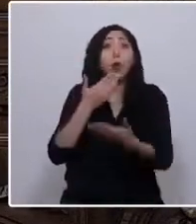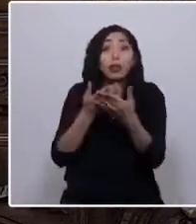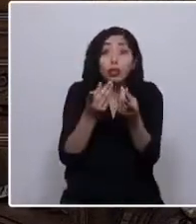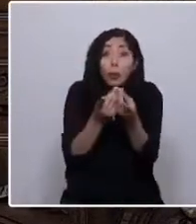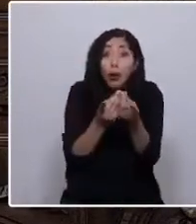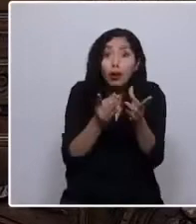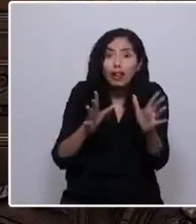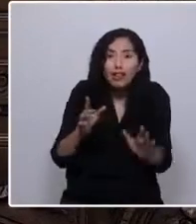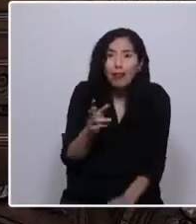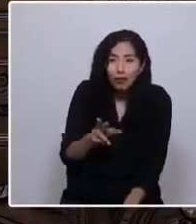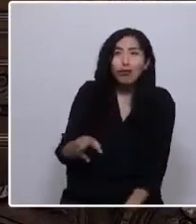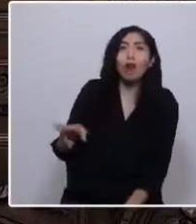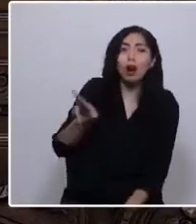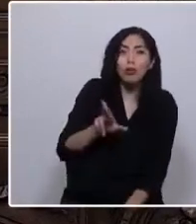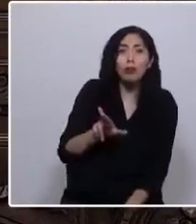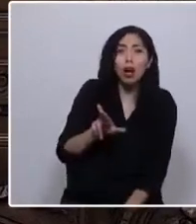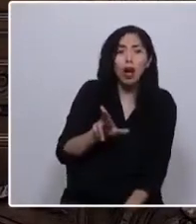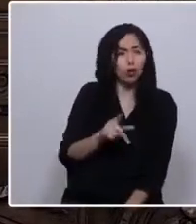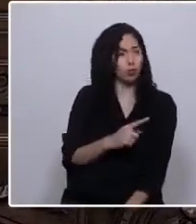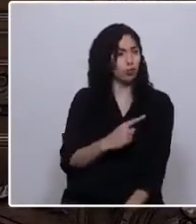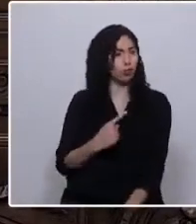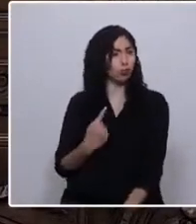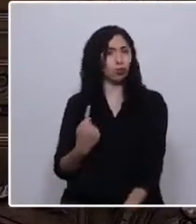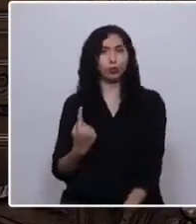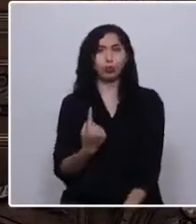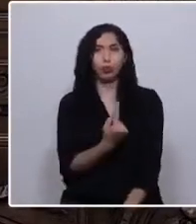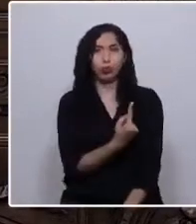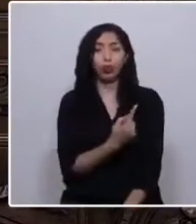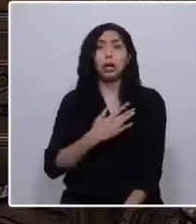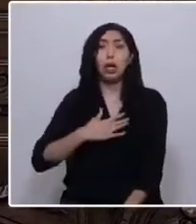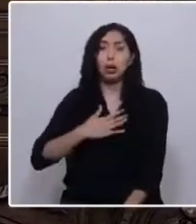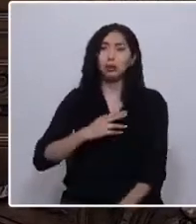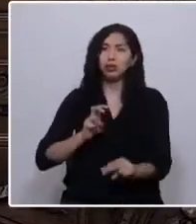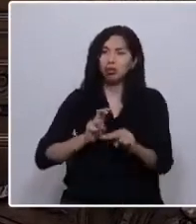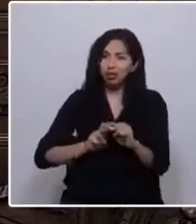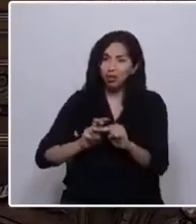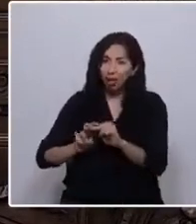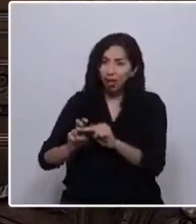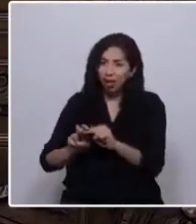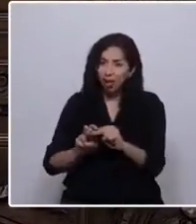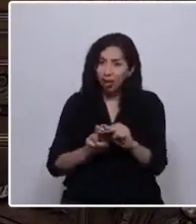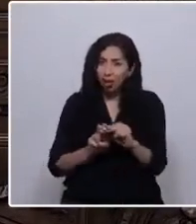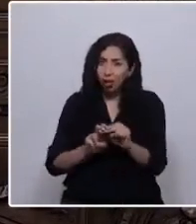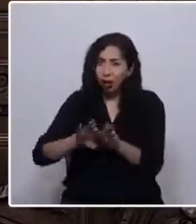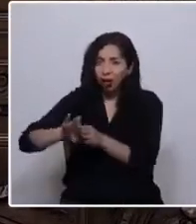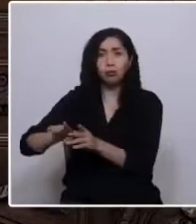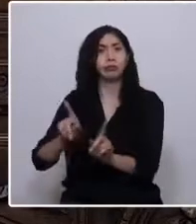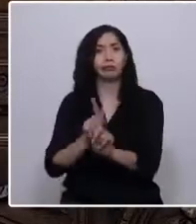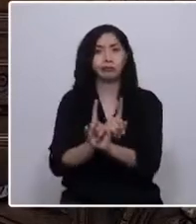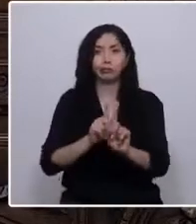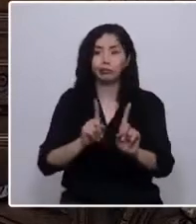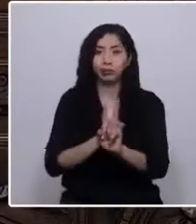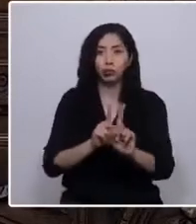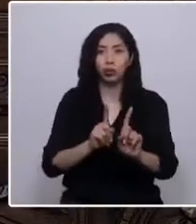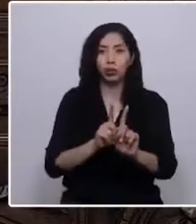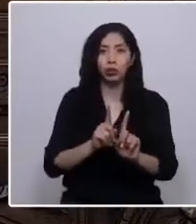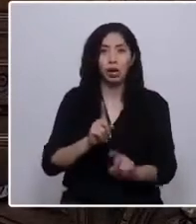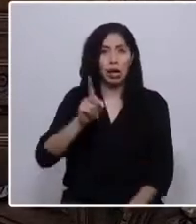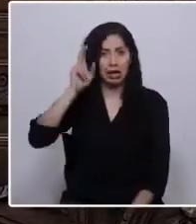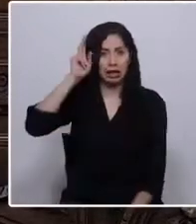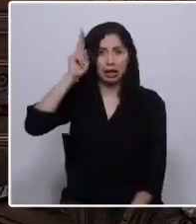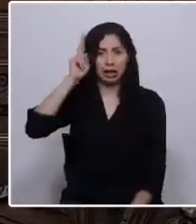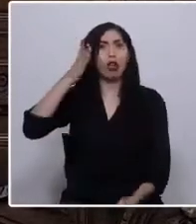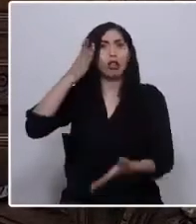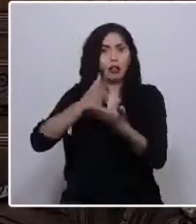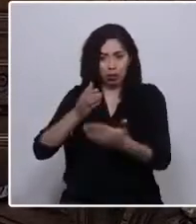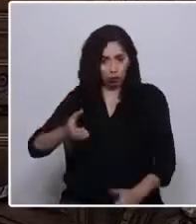democracia, nosotros no queremos estar sentados en la mesa del pellejo. Los indígenas tenemos que estar